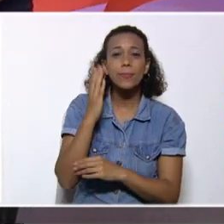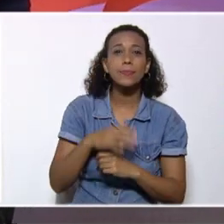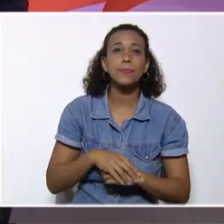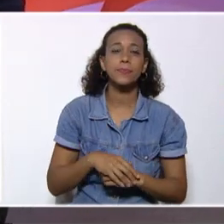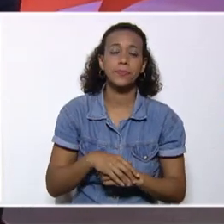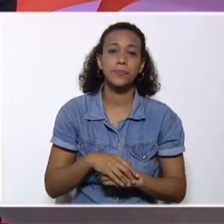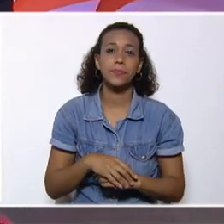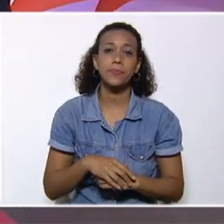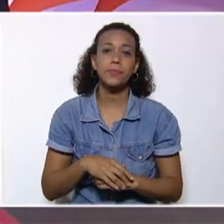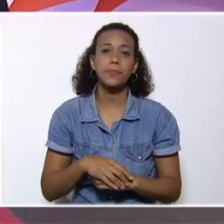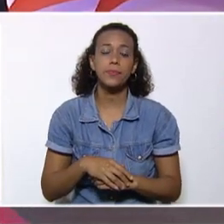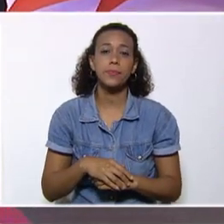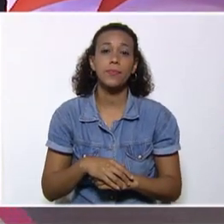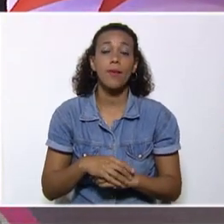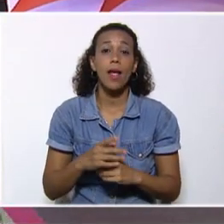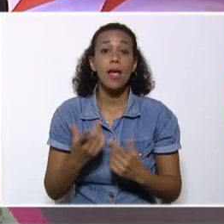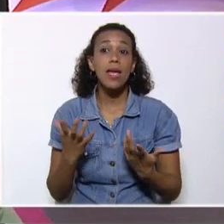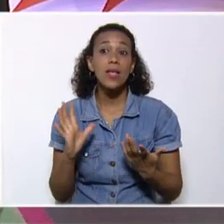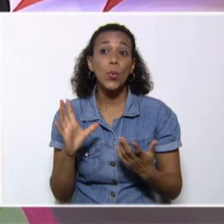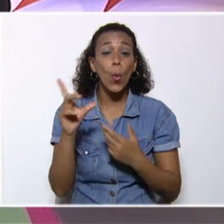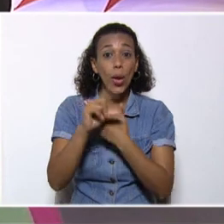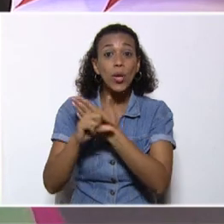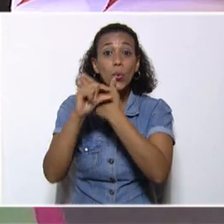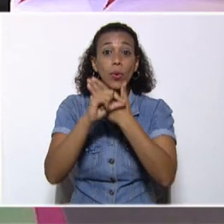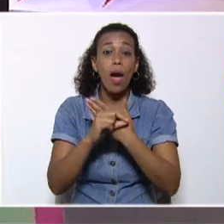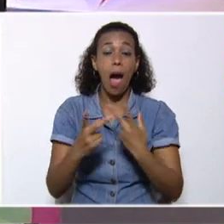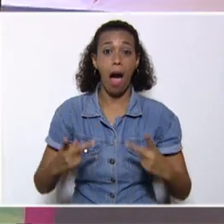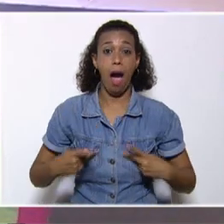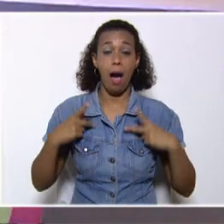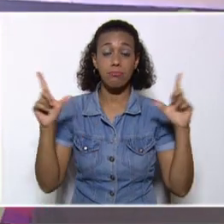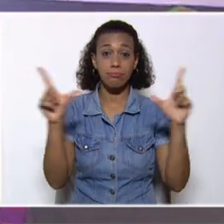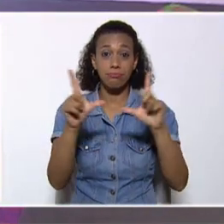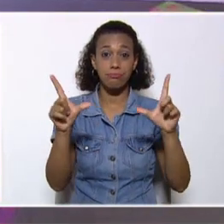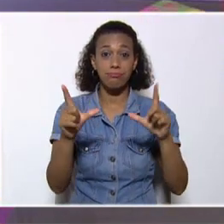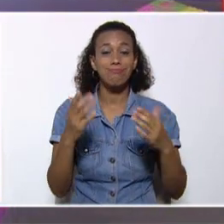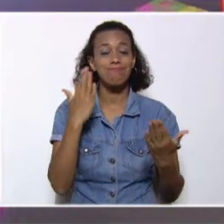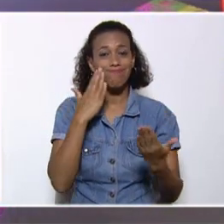arroba vivetvoficial y en Twitter arroba